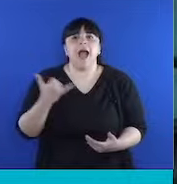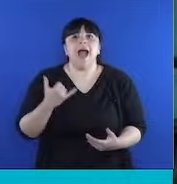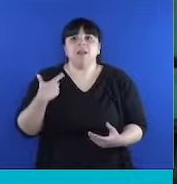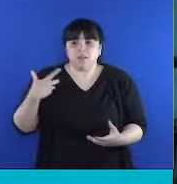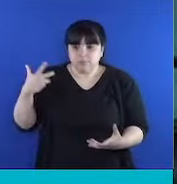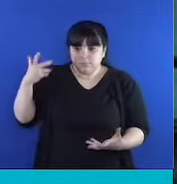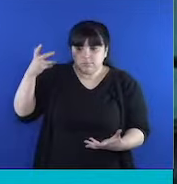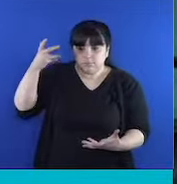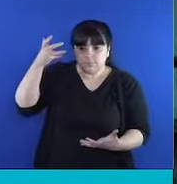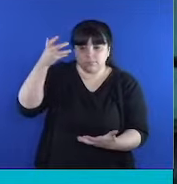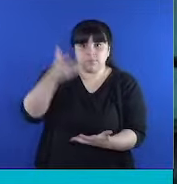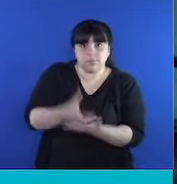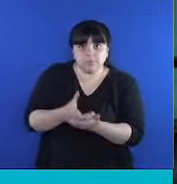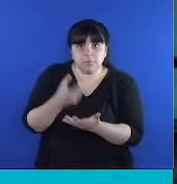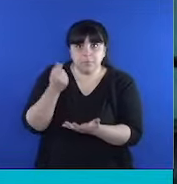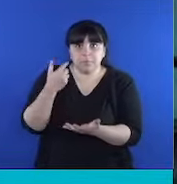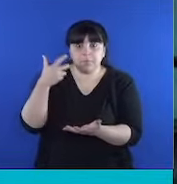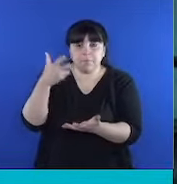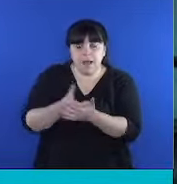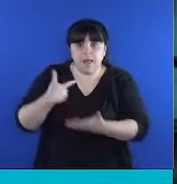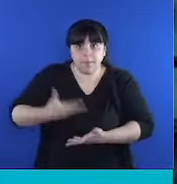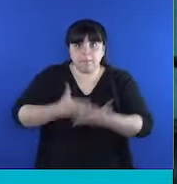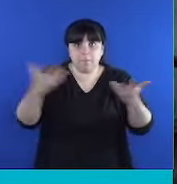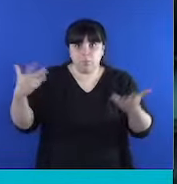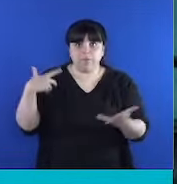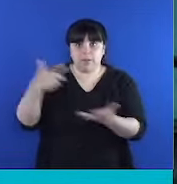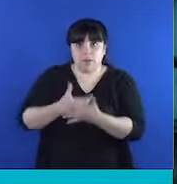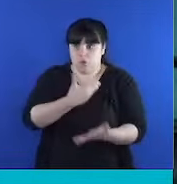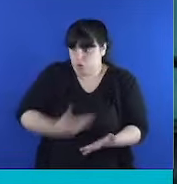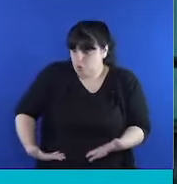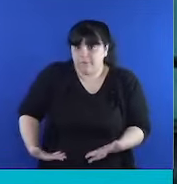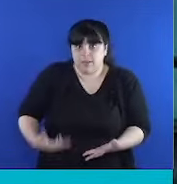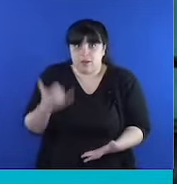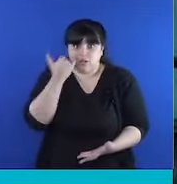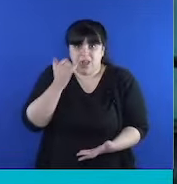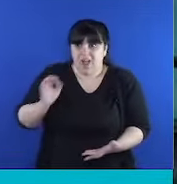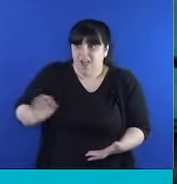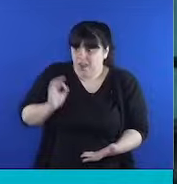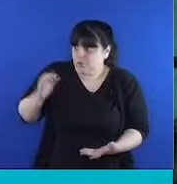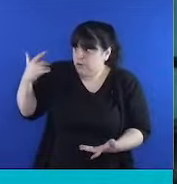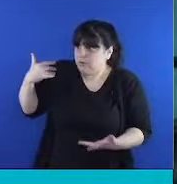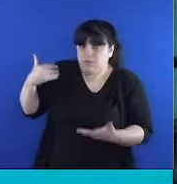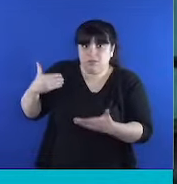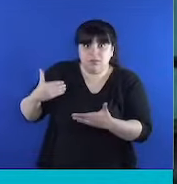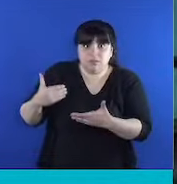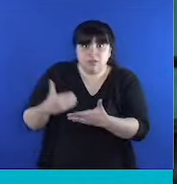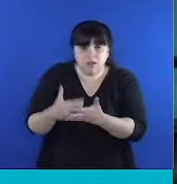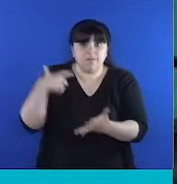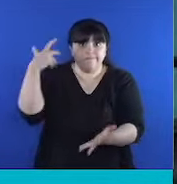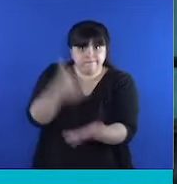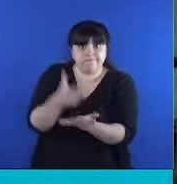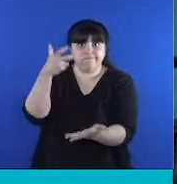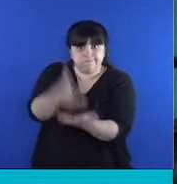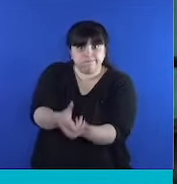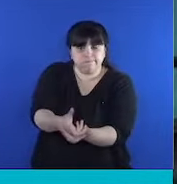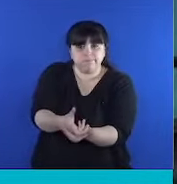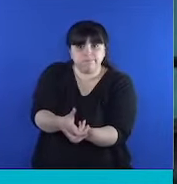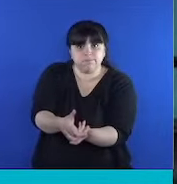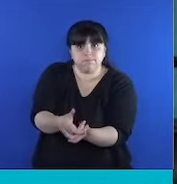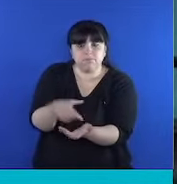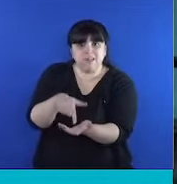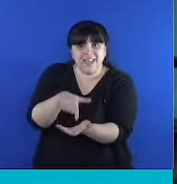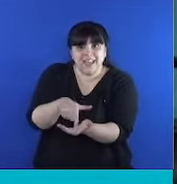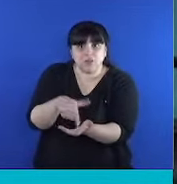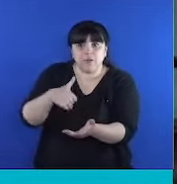inversión de carácter público que hace el Estado Nacional, que la hizo durante 76 años, que genera